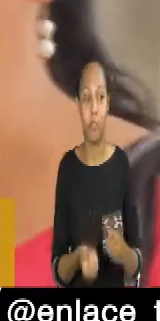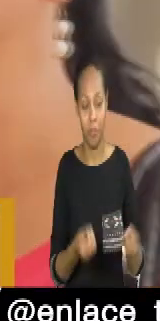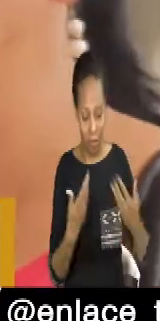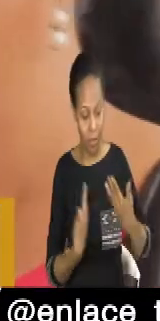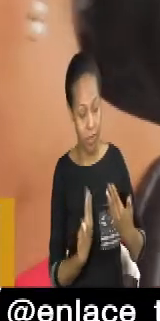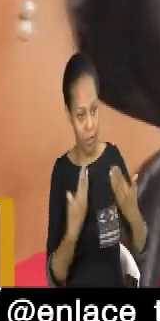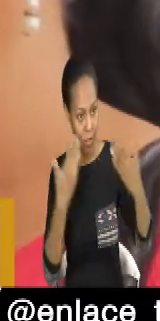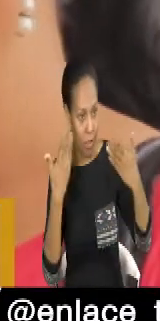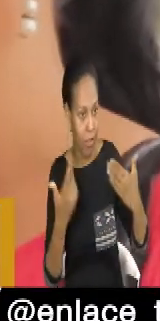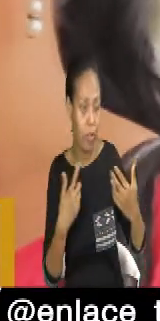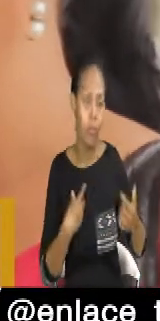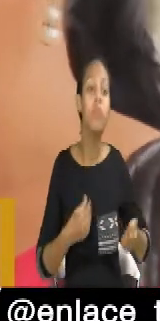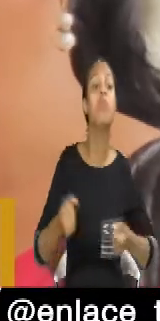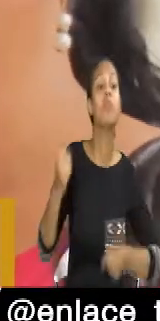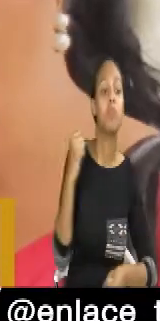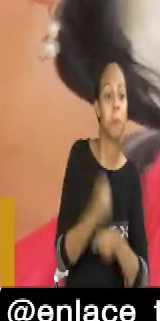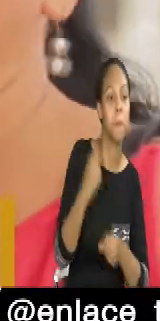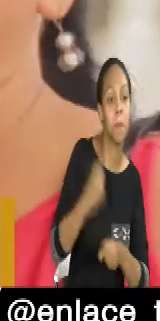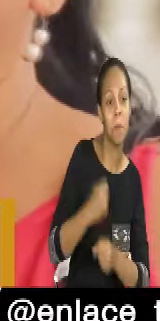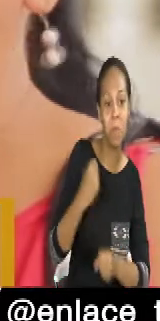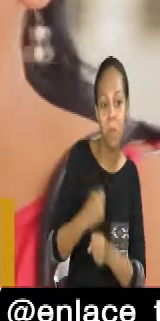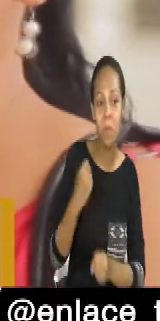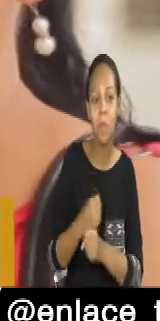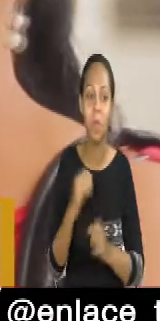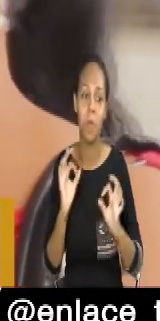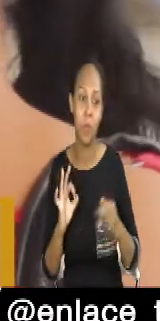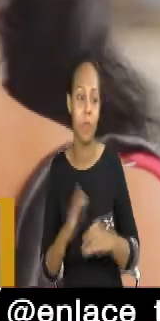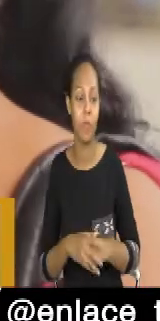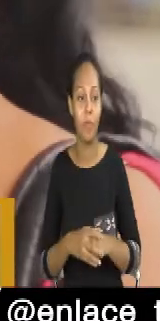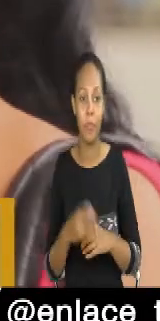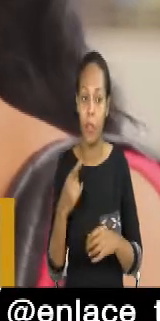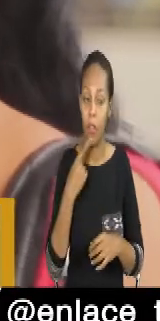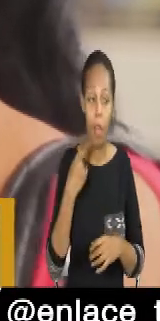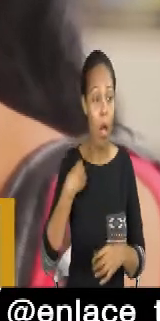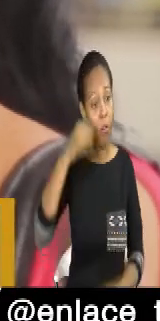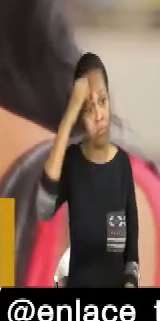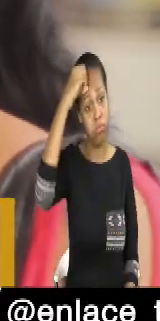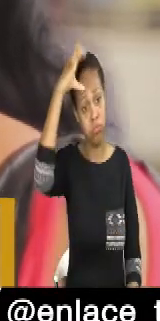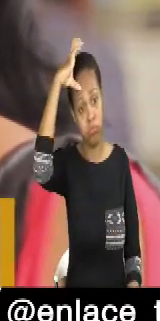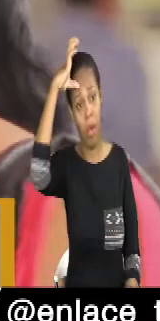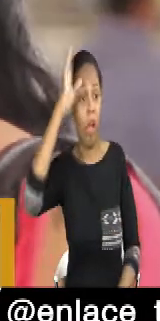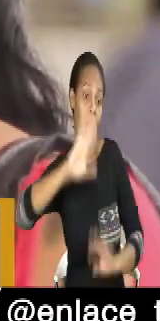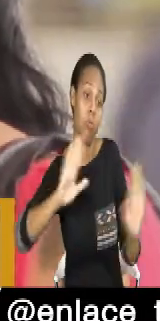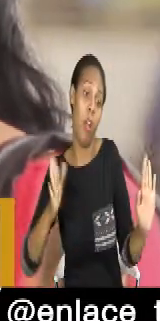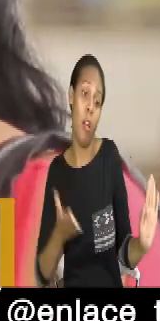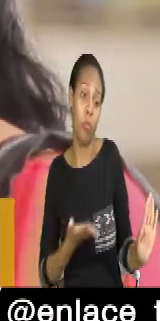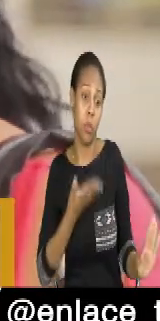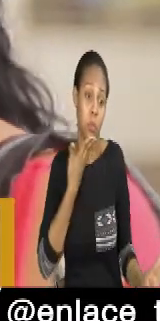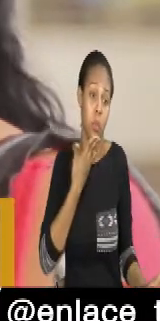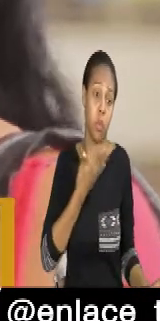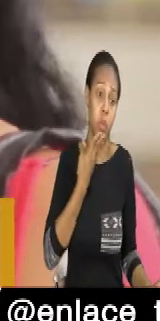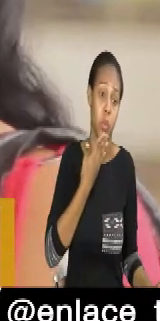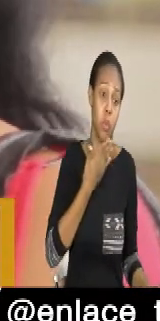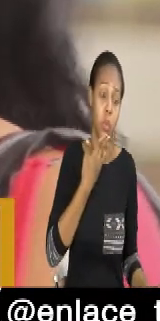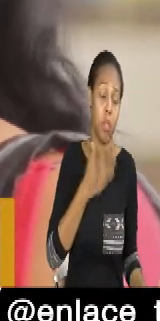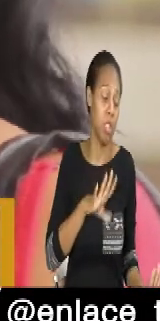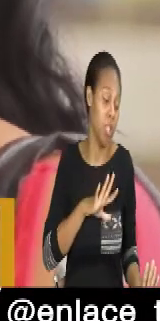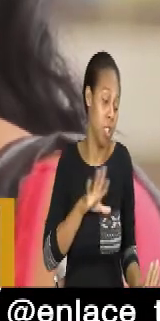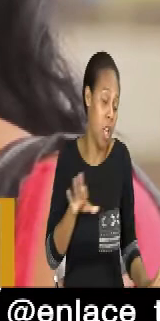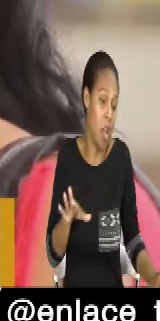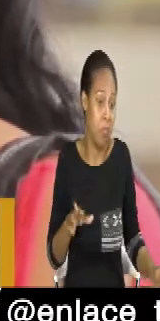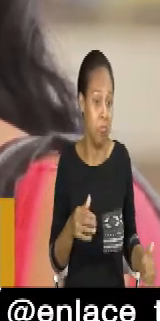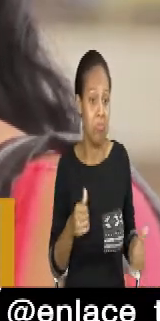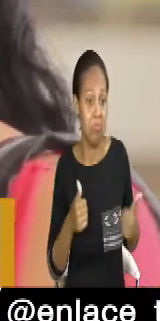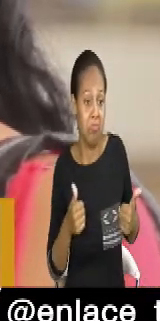el conocimiento que uno tiene pues no es suficiente, entonces esto, uno tiene más conocimiento de las cosas, de